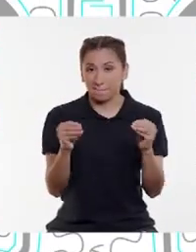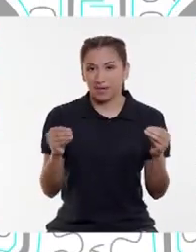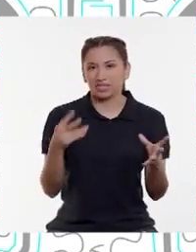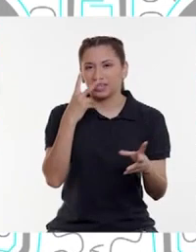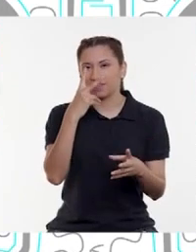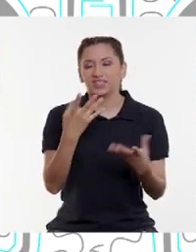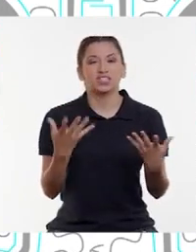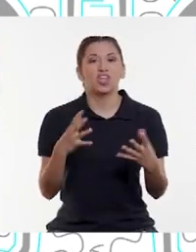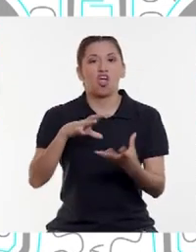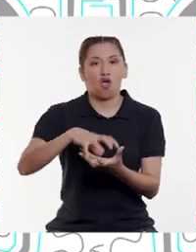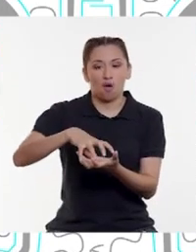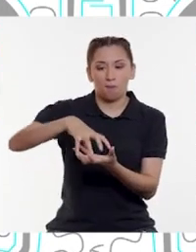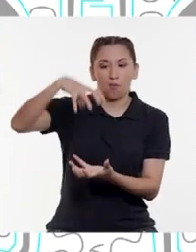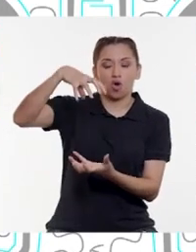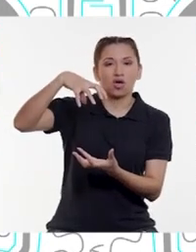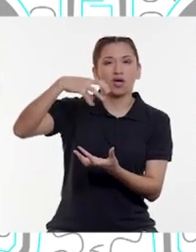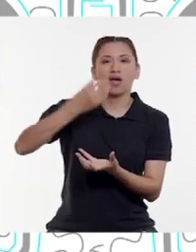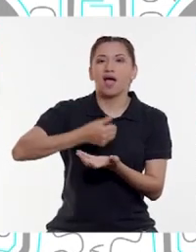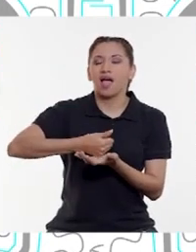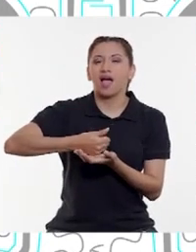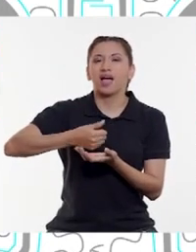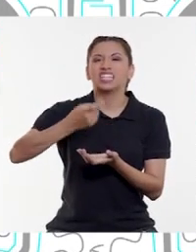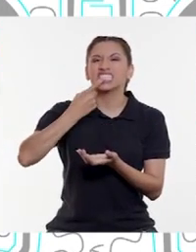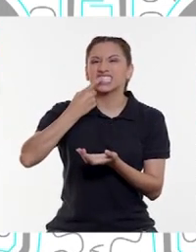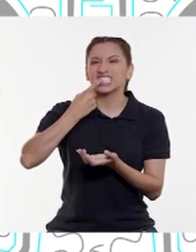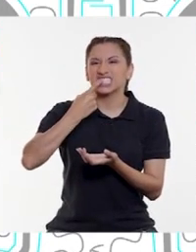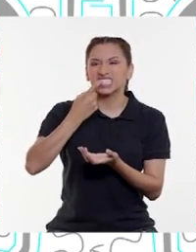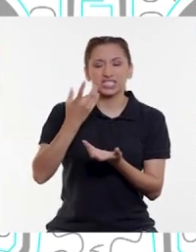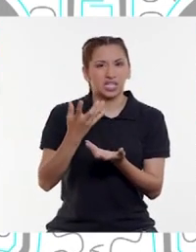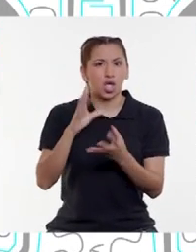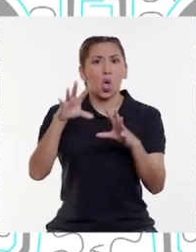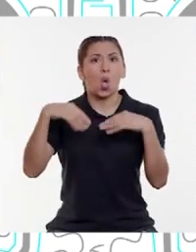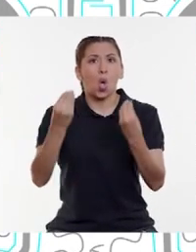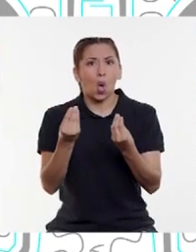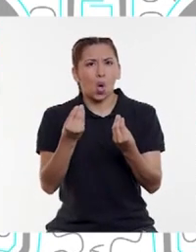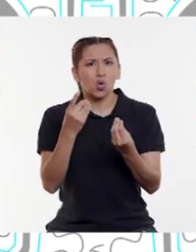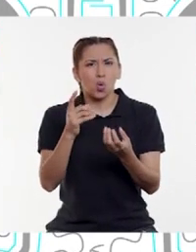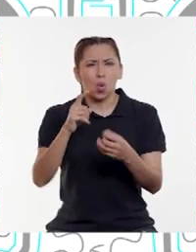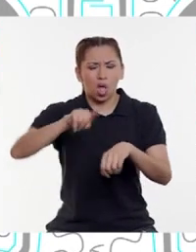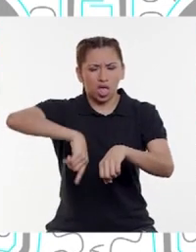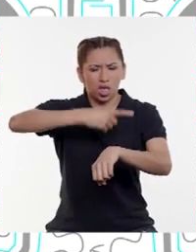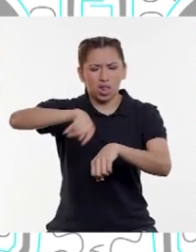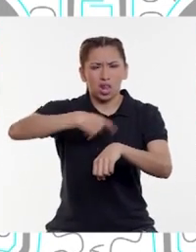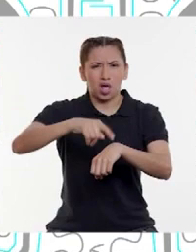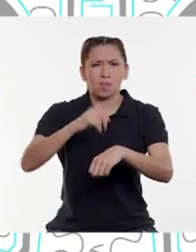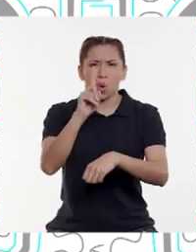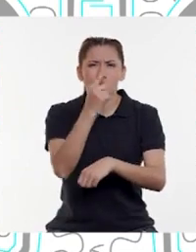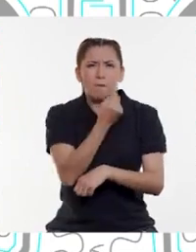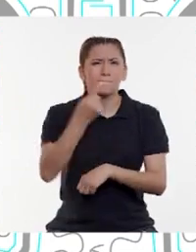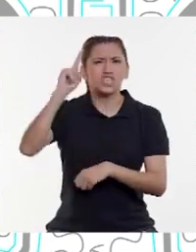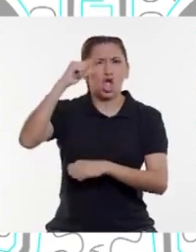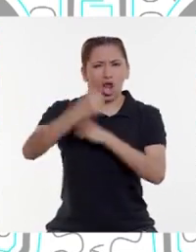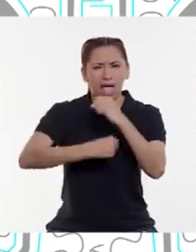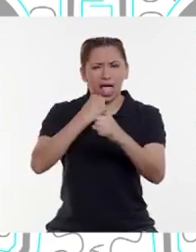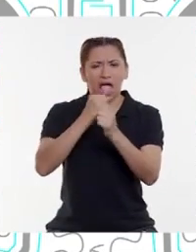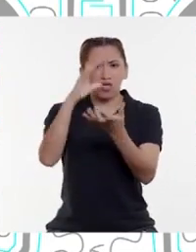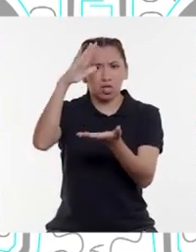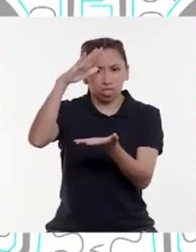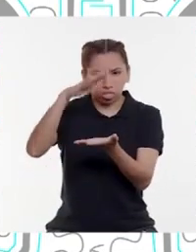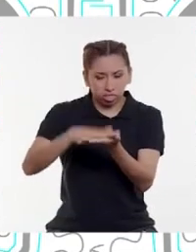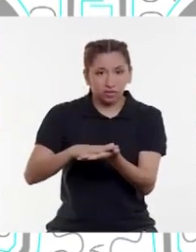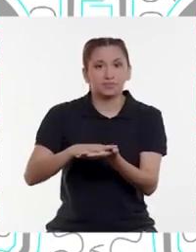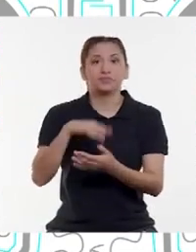material que vimos fueron las botellas de vidrio, porque tardan 1 millón de años en descomponerse. Es cierto,